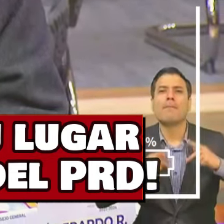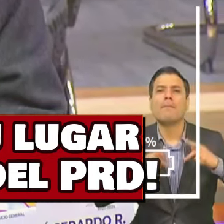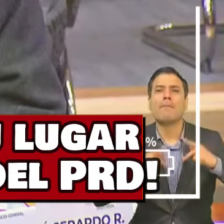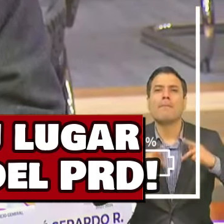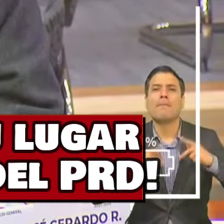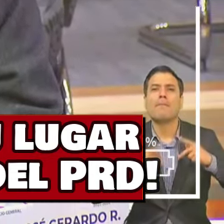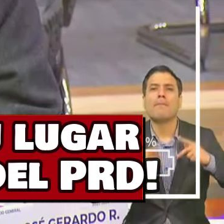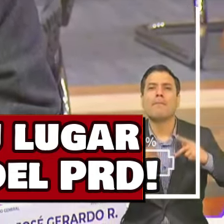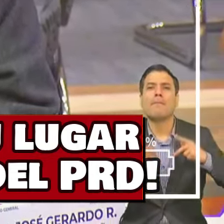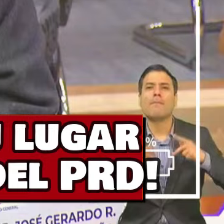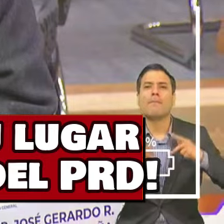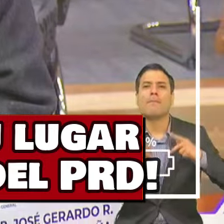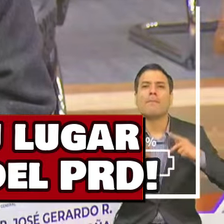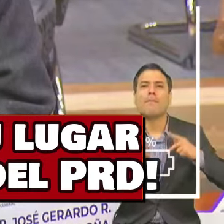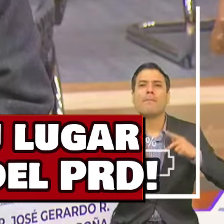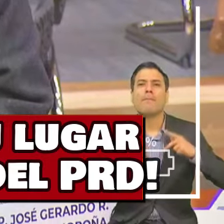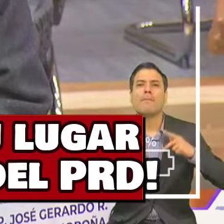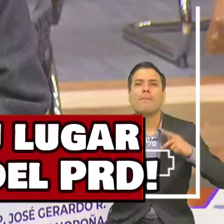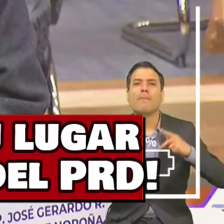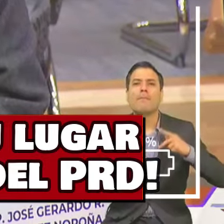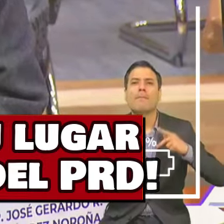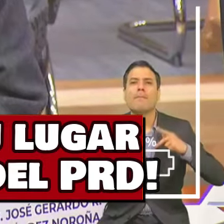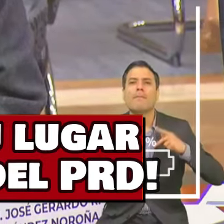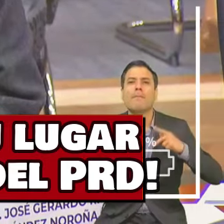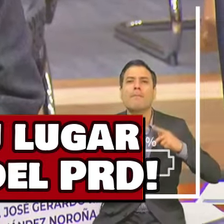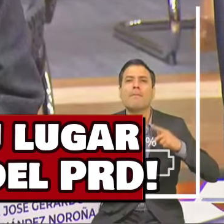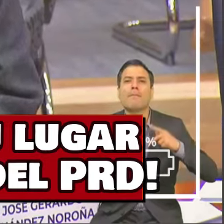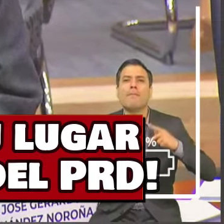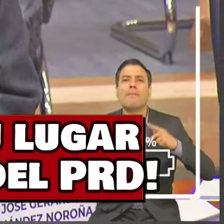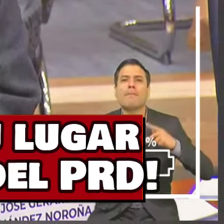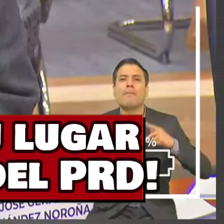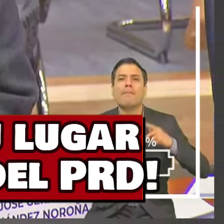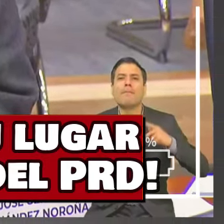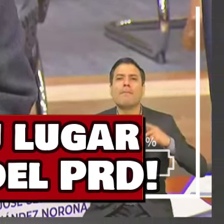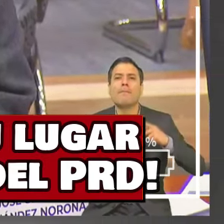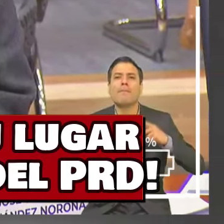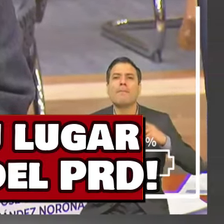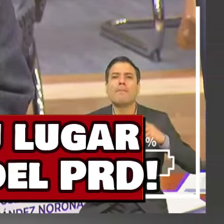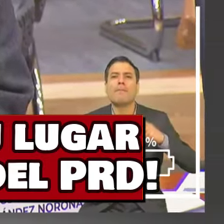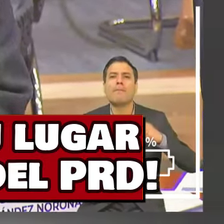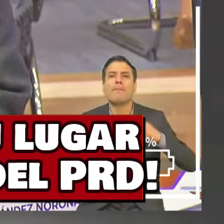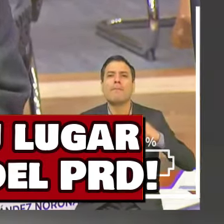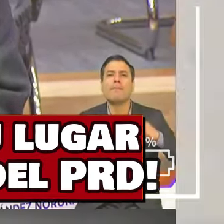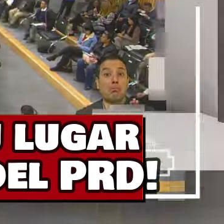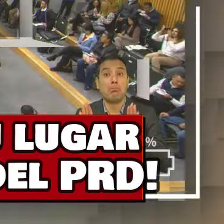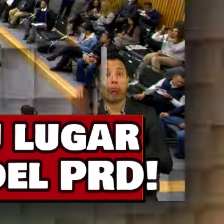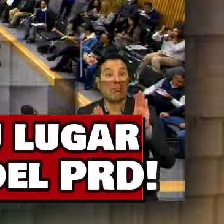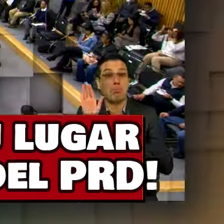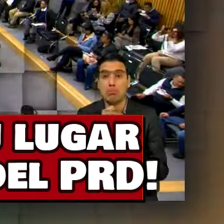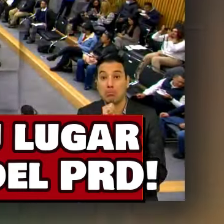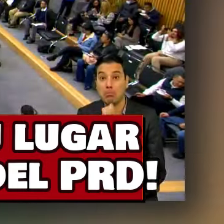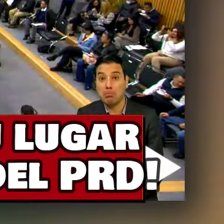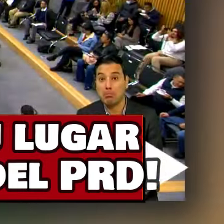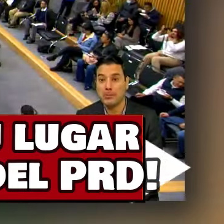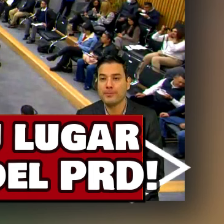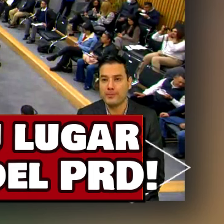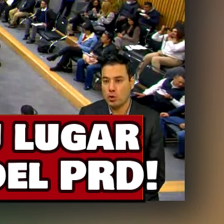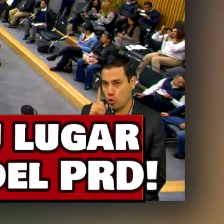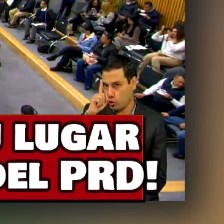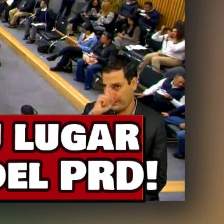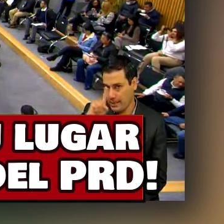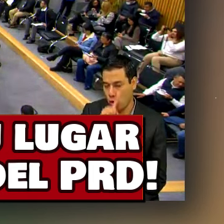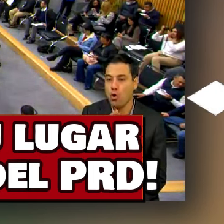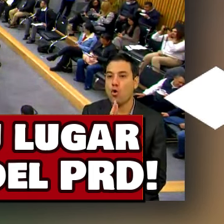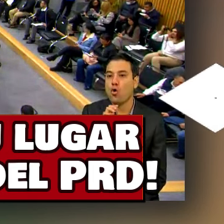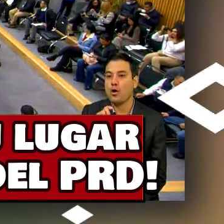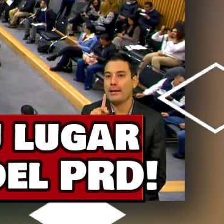por recordar cómo no dejan registrar a los candidatos de Morena inventando sanciones desproporcionadas. Adelante, consejero Ukip.